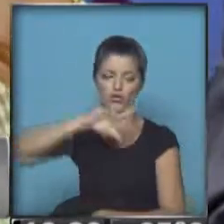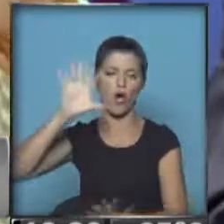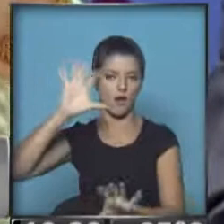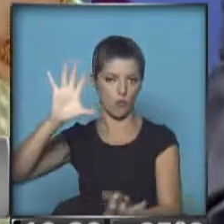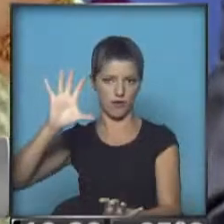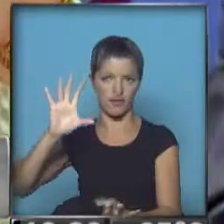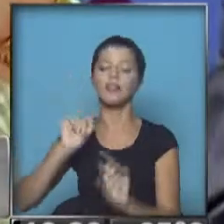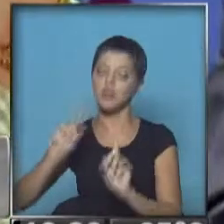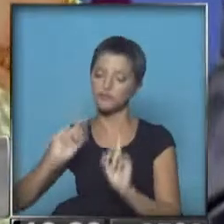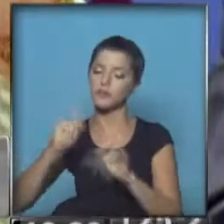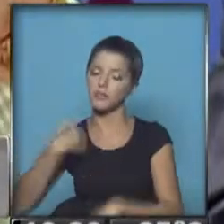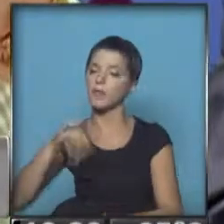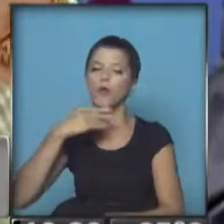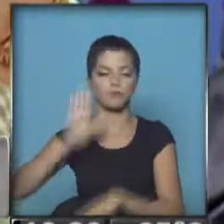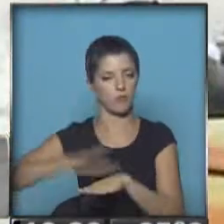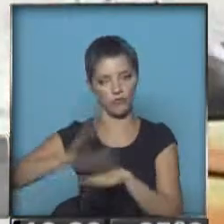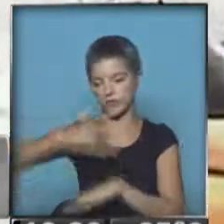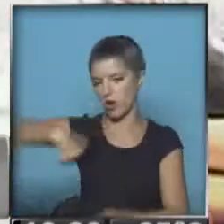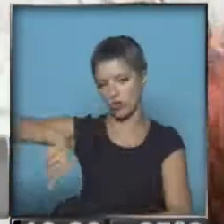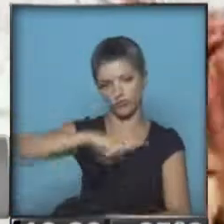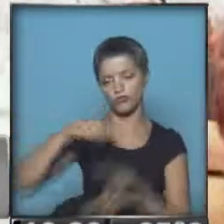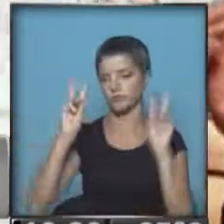de eso nos tenemos que hacer cargo también.